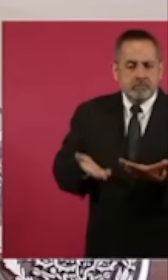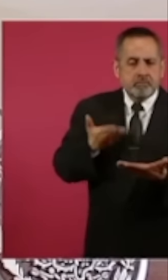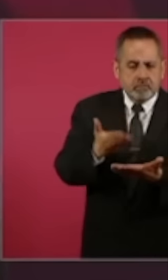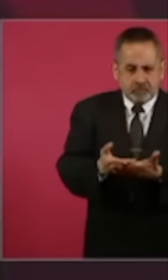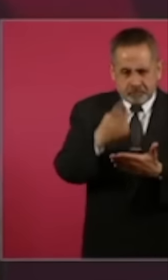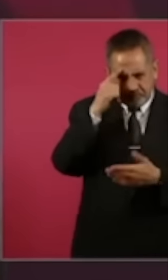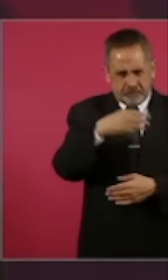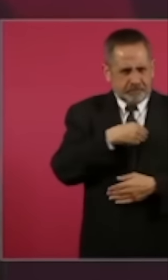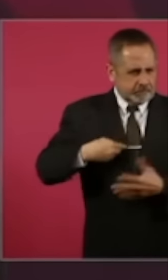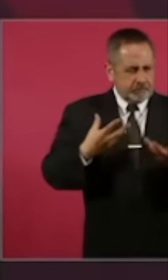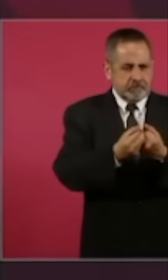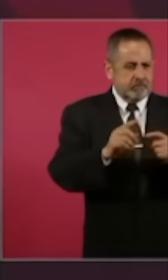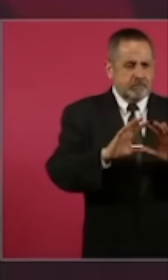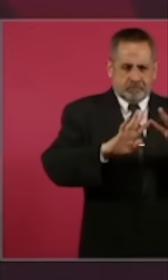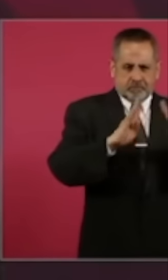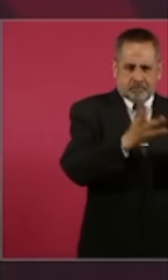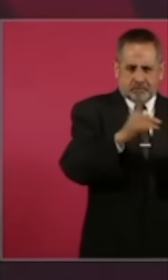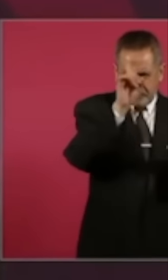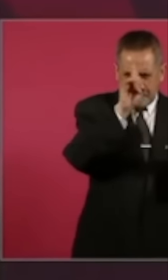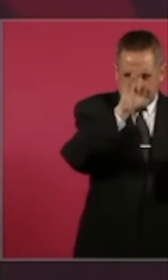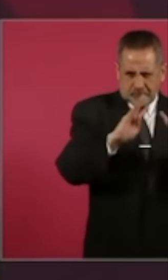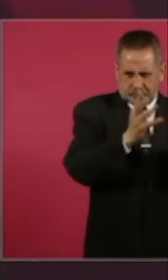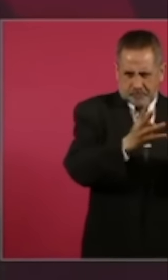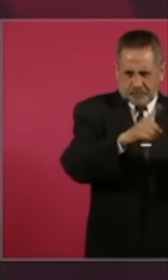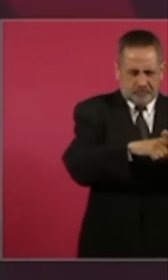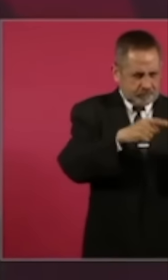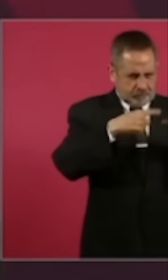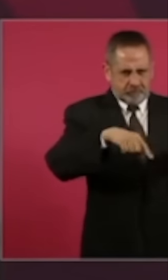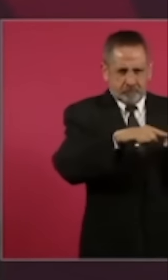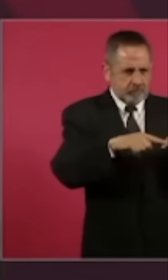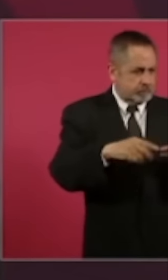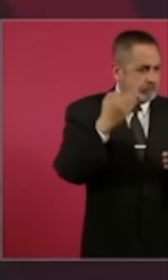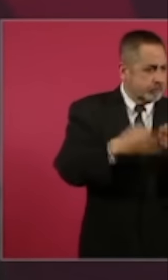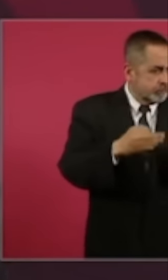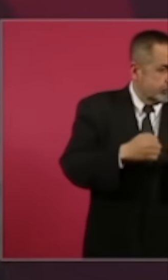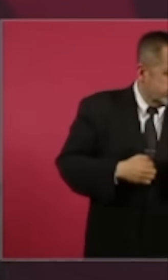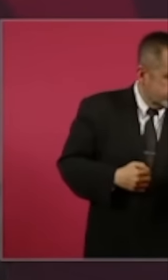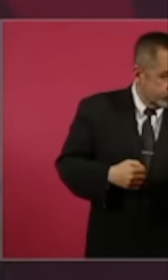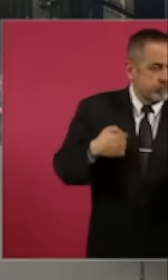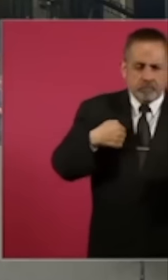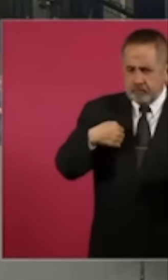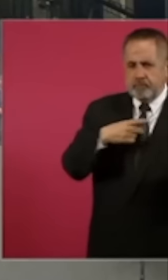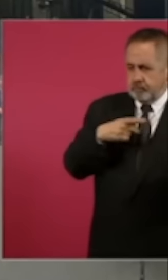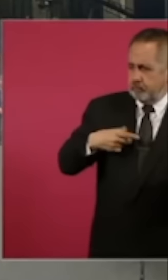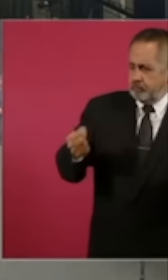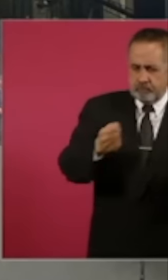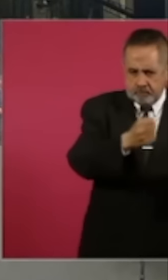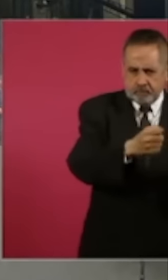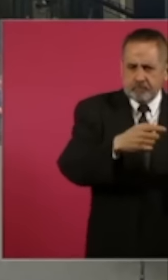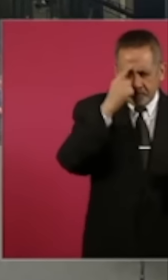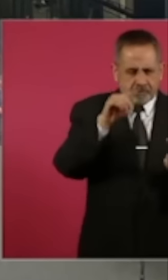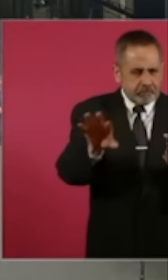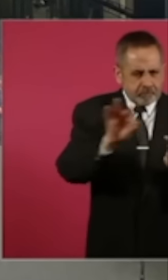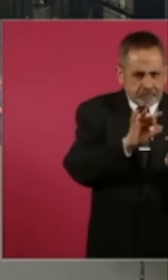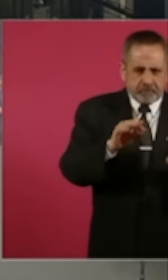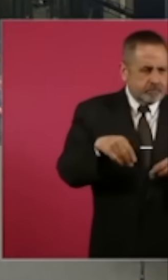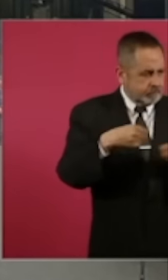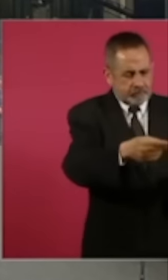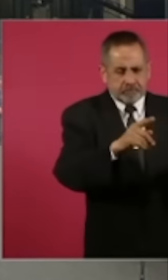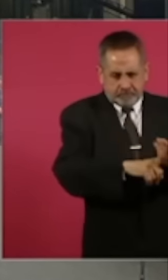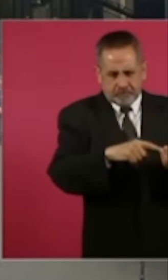de los integrantes del consejo. Cada vez que falta uno, hacen la selección,